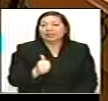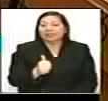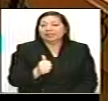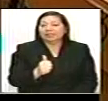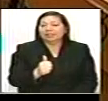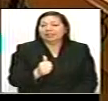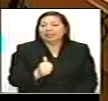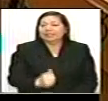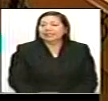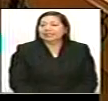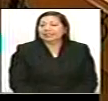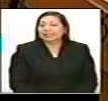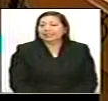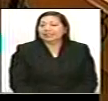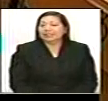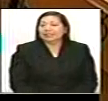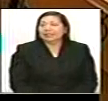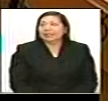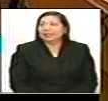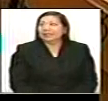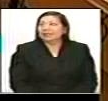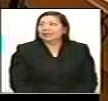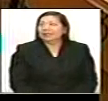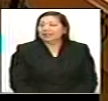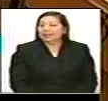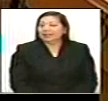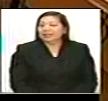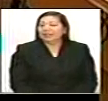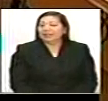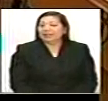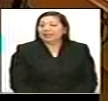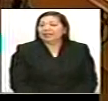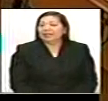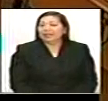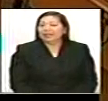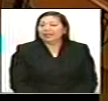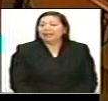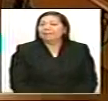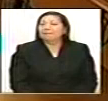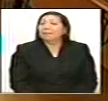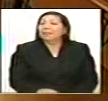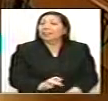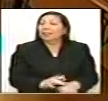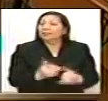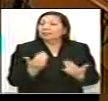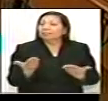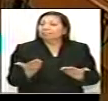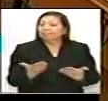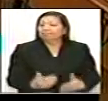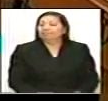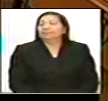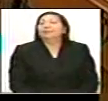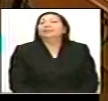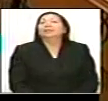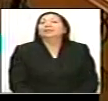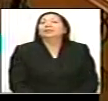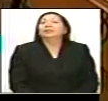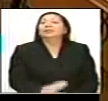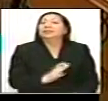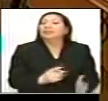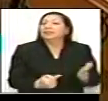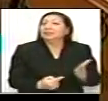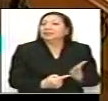Alencar Mejía, el señor Raúl Aguirre Almeida, y vamos a tocar en esta oportunidad el estado